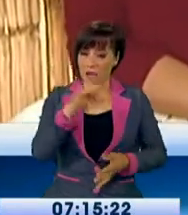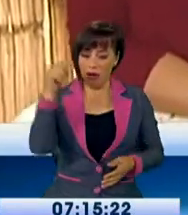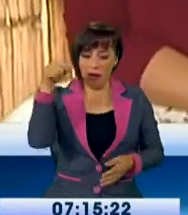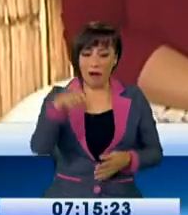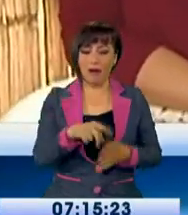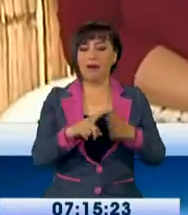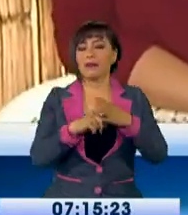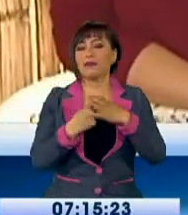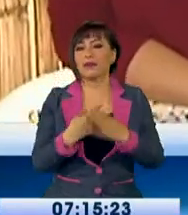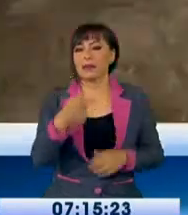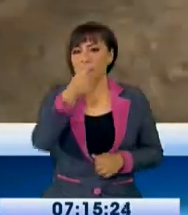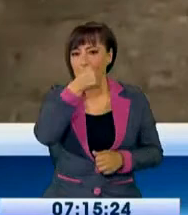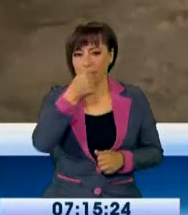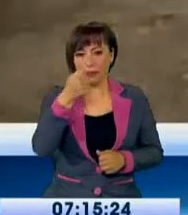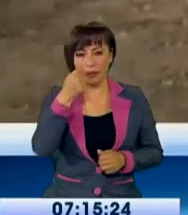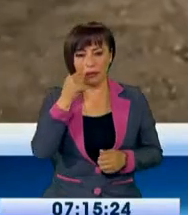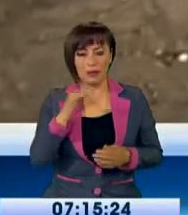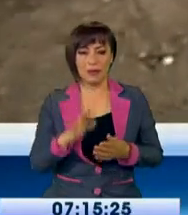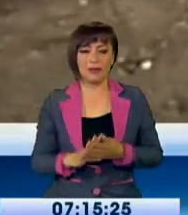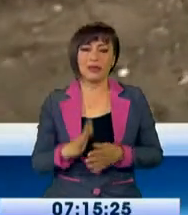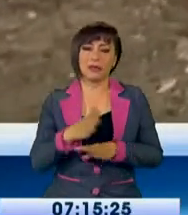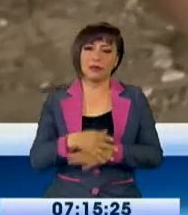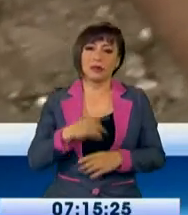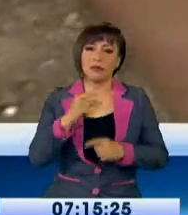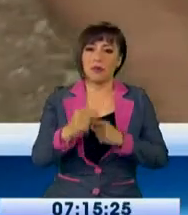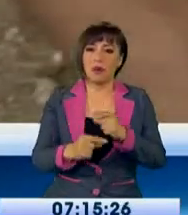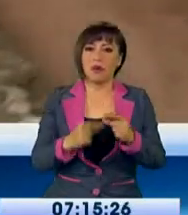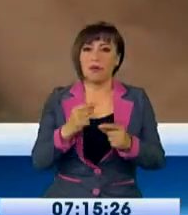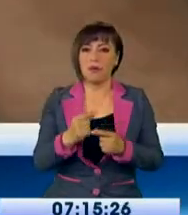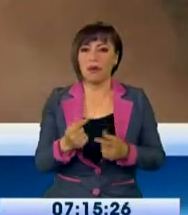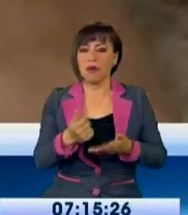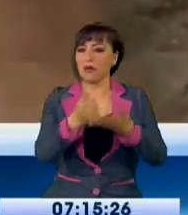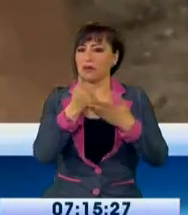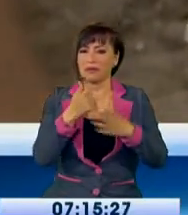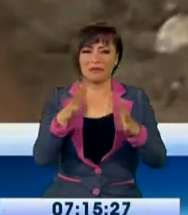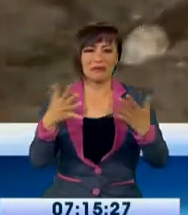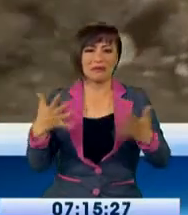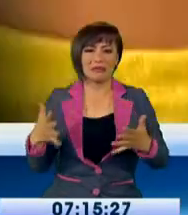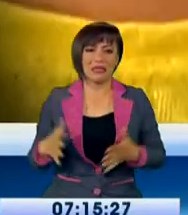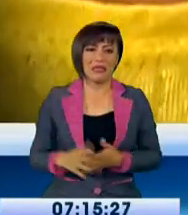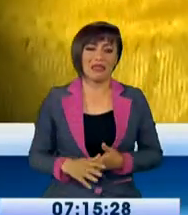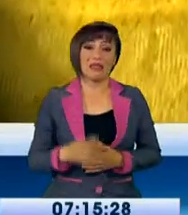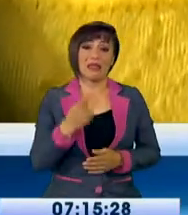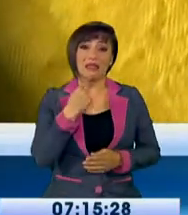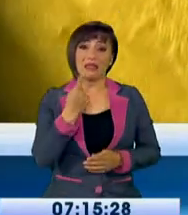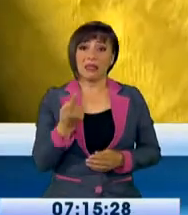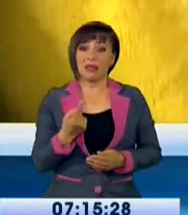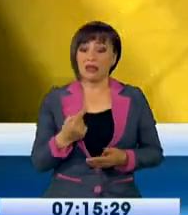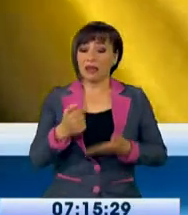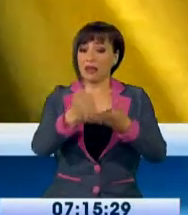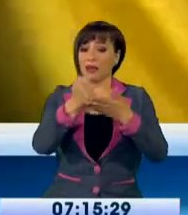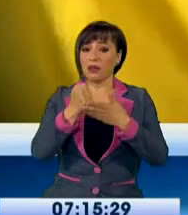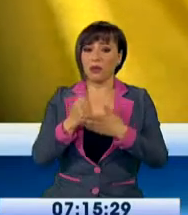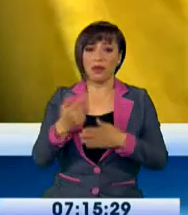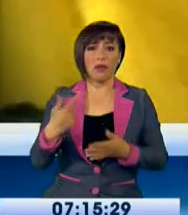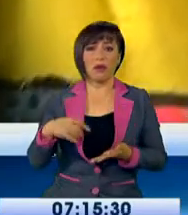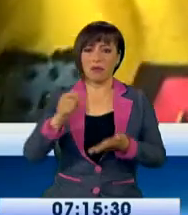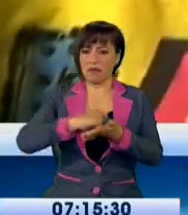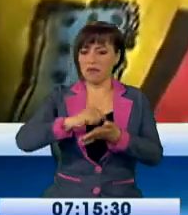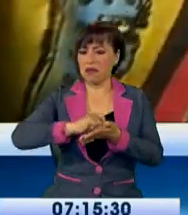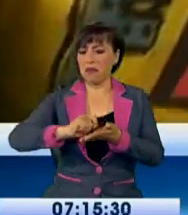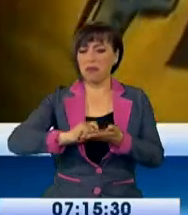la institución educativa fueron marginados y rechazados. Me dijeron que no lo podían tener, que esto que lo otro. Me hicieron firmar un